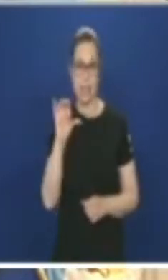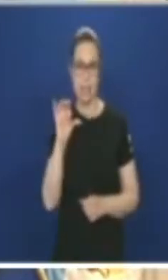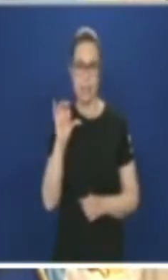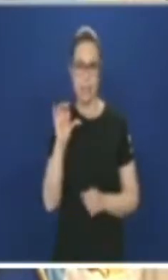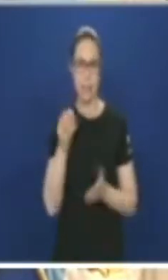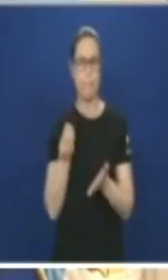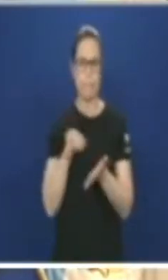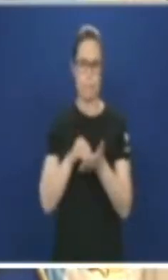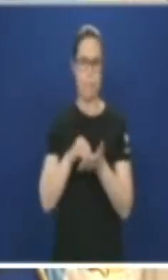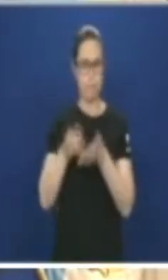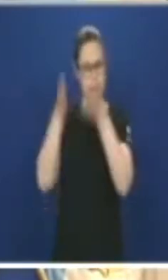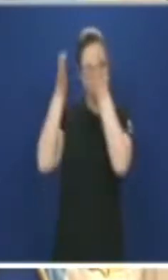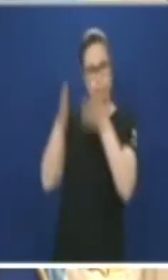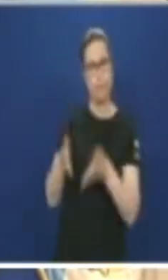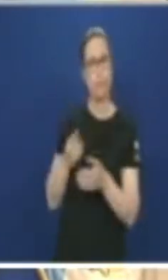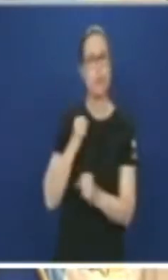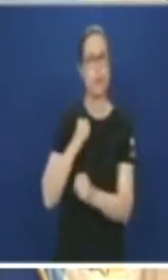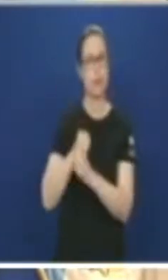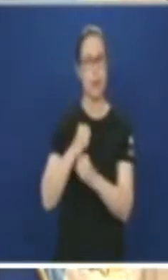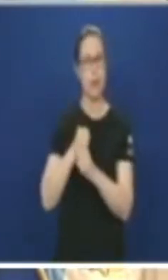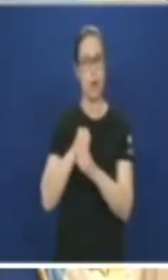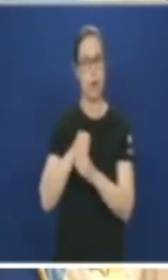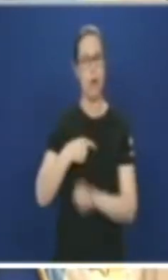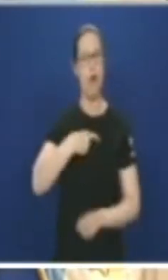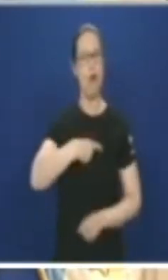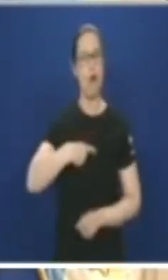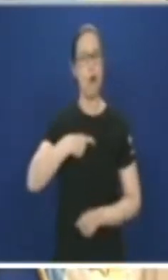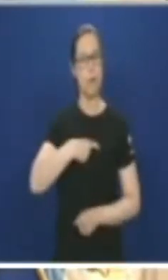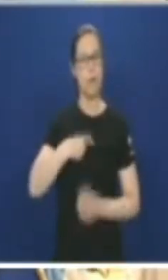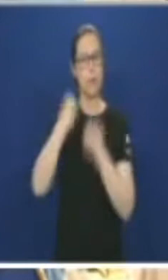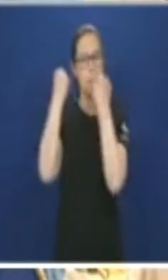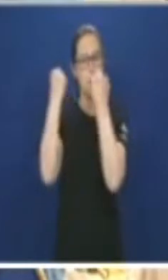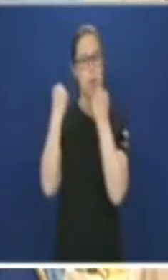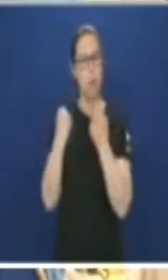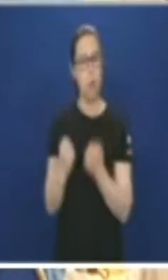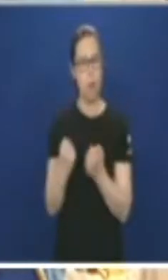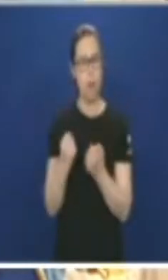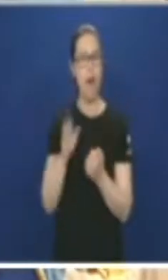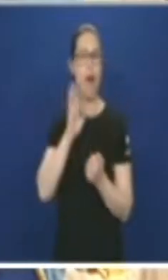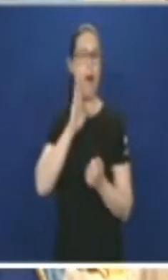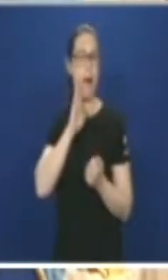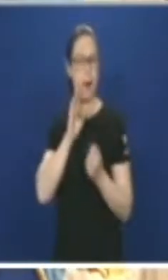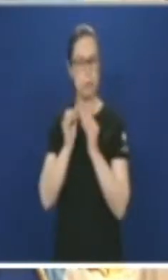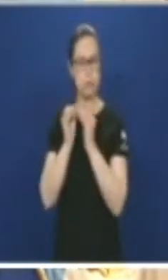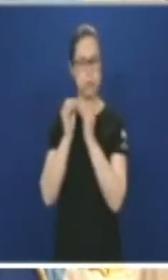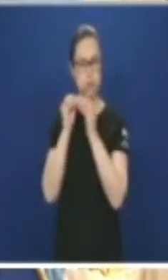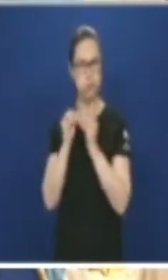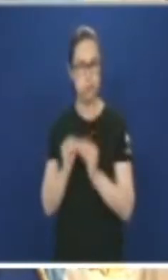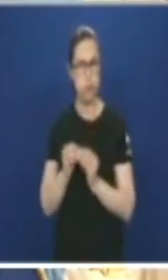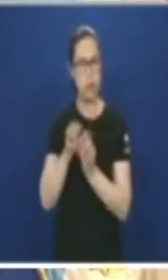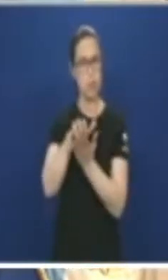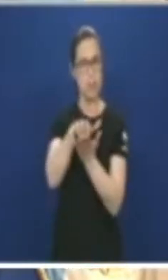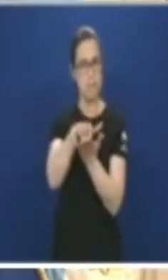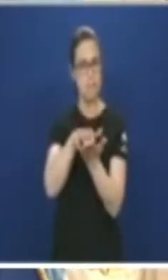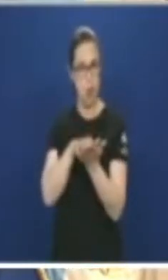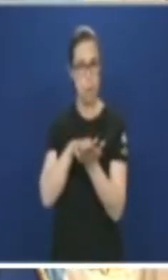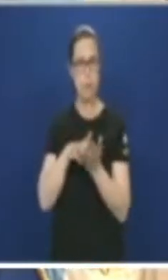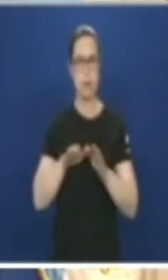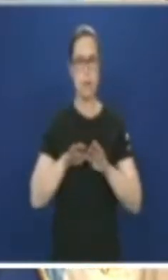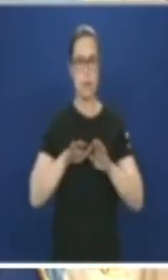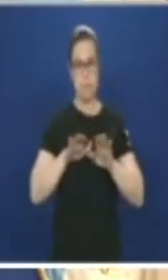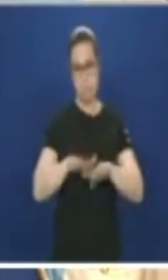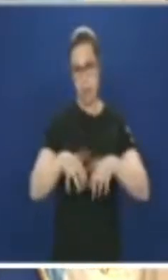seu traballo á fronte do Comité de Expertos que elaborou o informe encargado por decisión deste